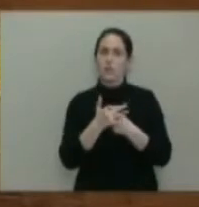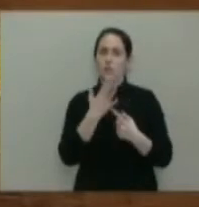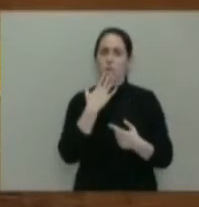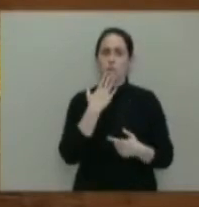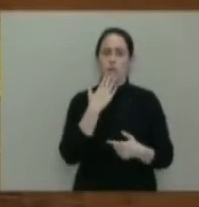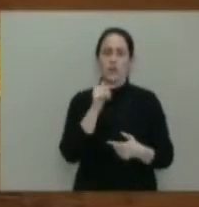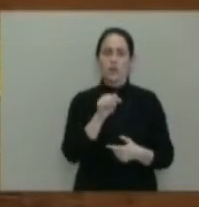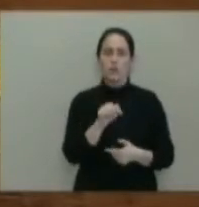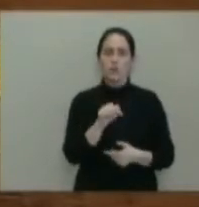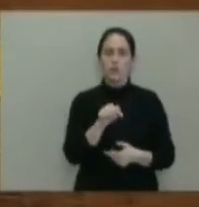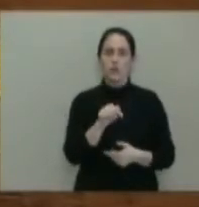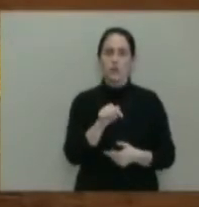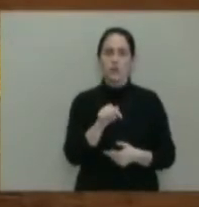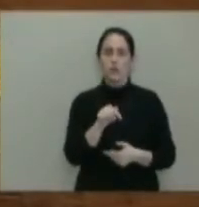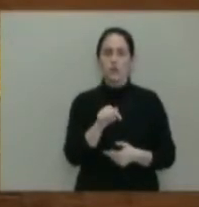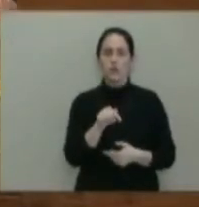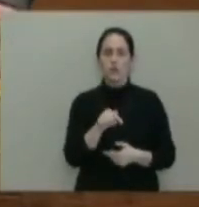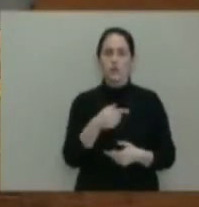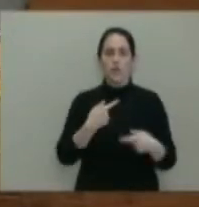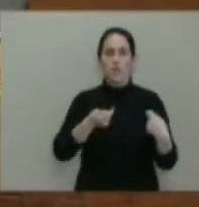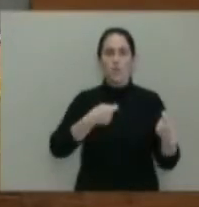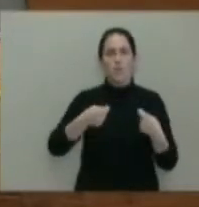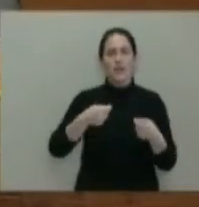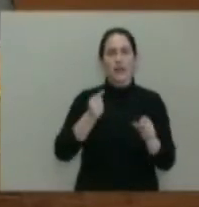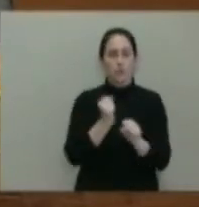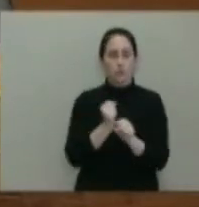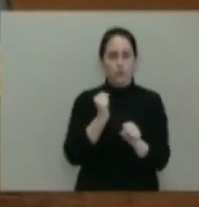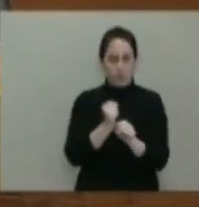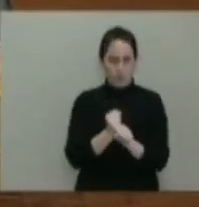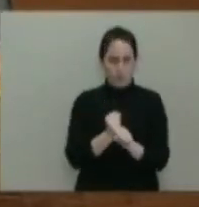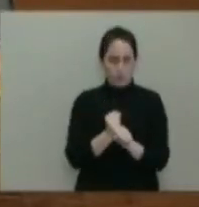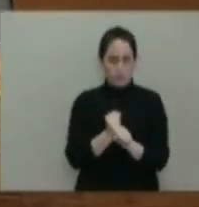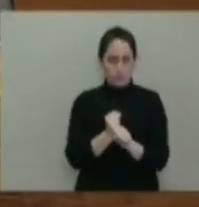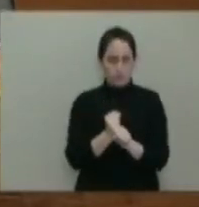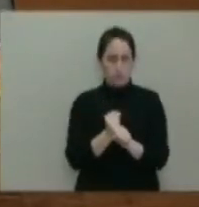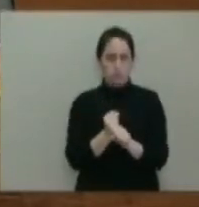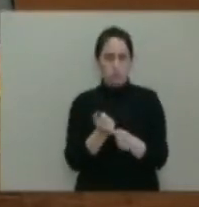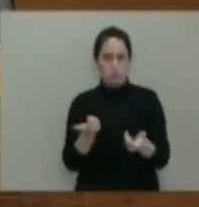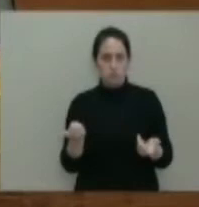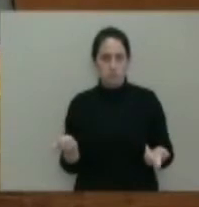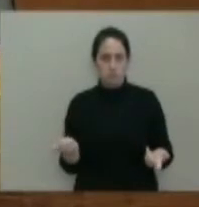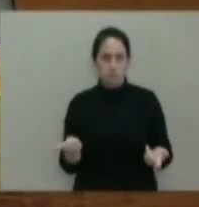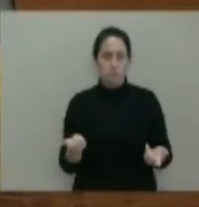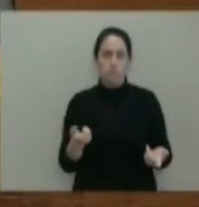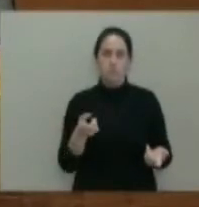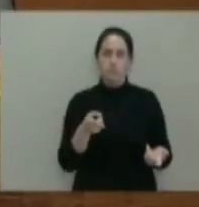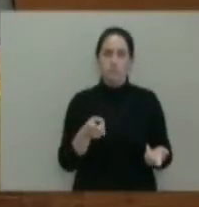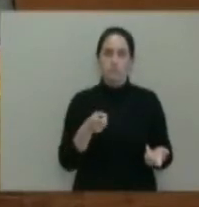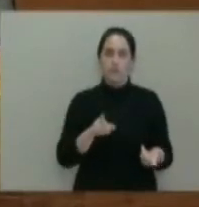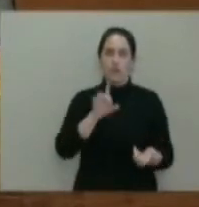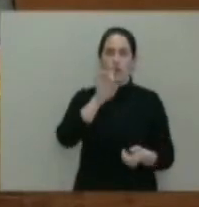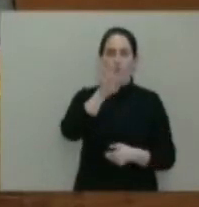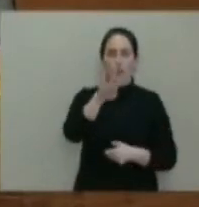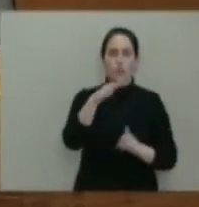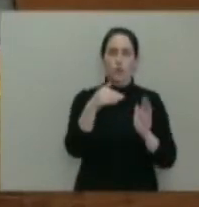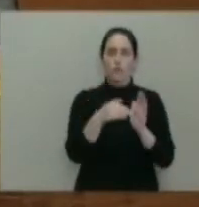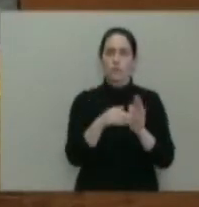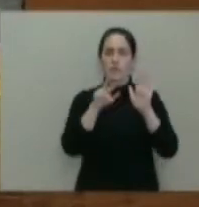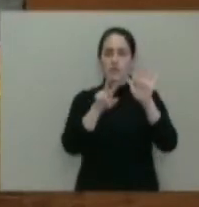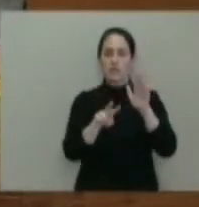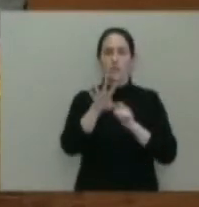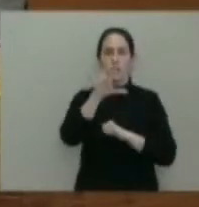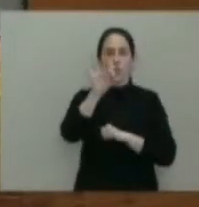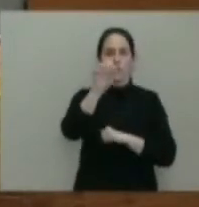ejemplo, en un mercado de trabajo donde hay